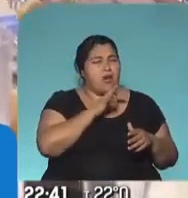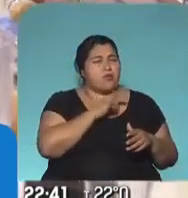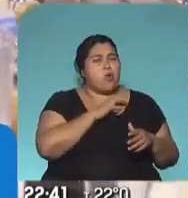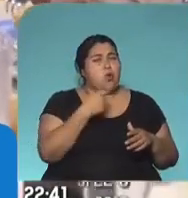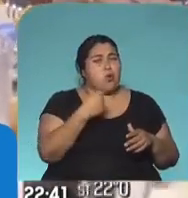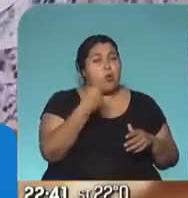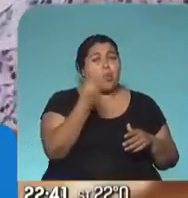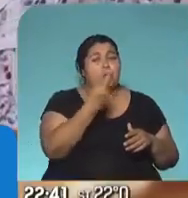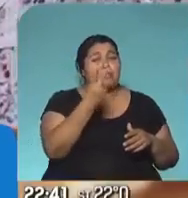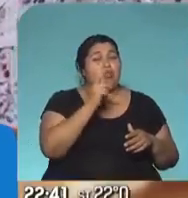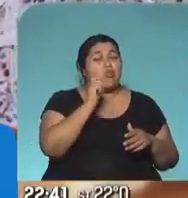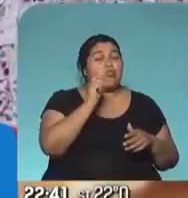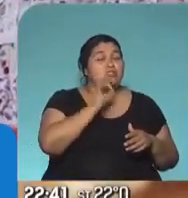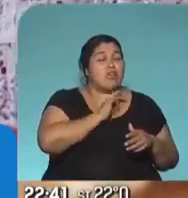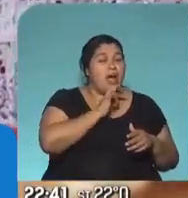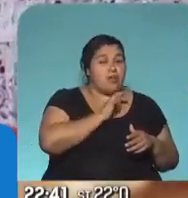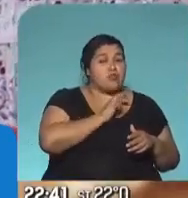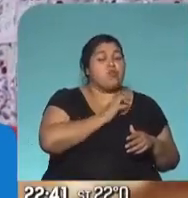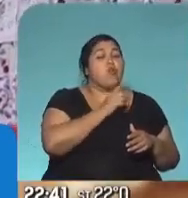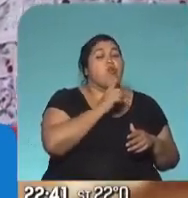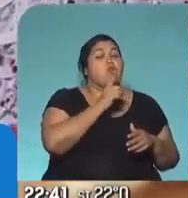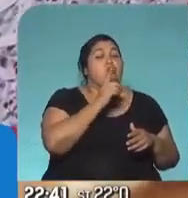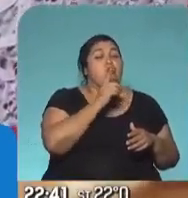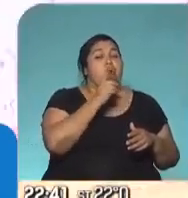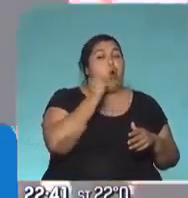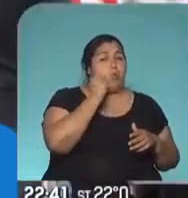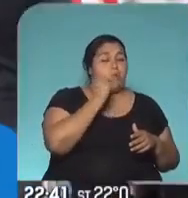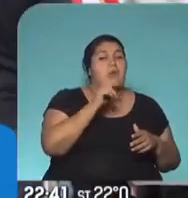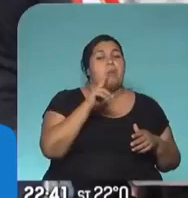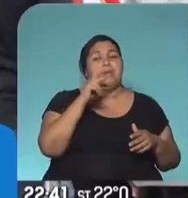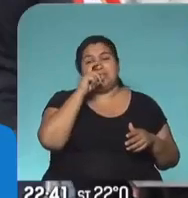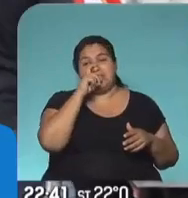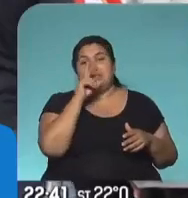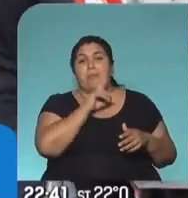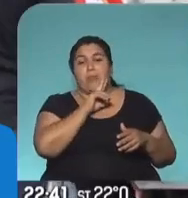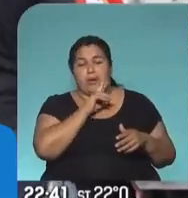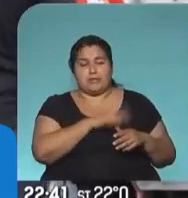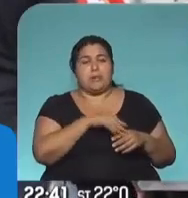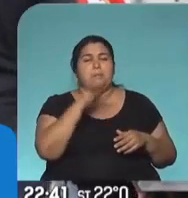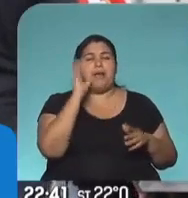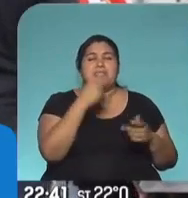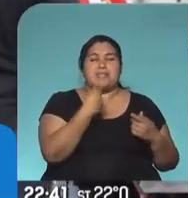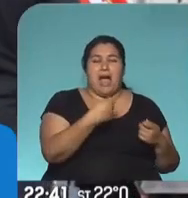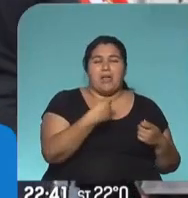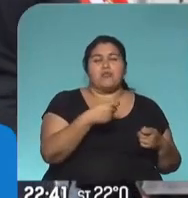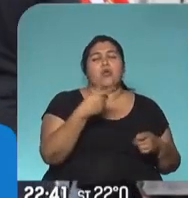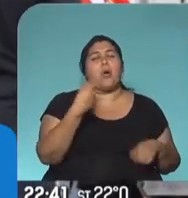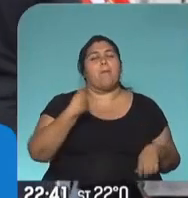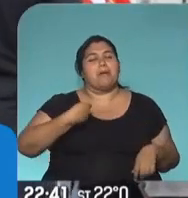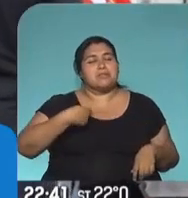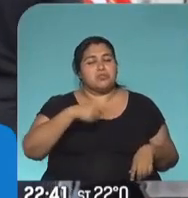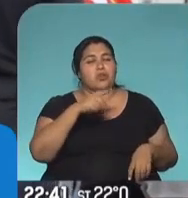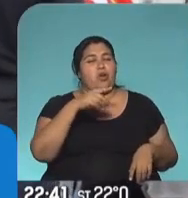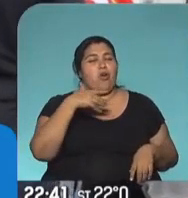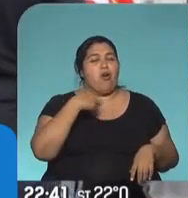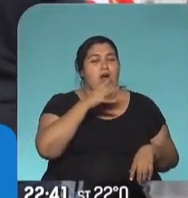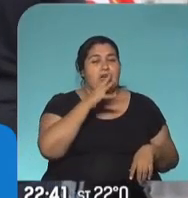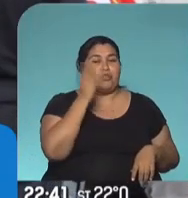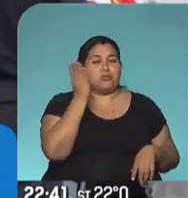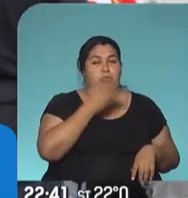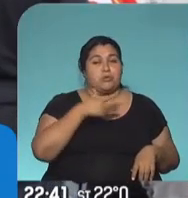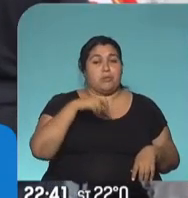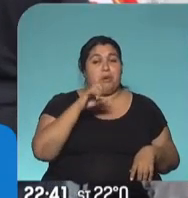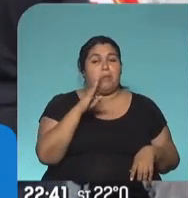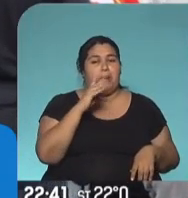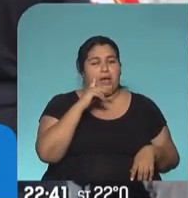años para los hombres y 27 para las mujeres. El gasto en pensiones representa el 14% del PBI, generando